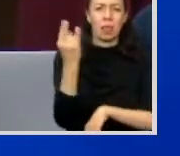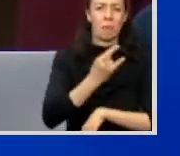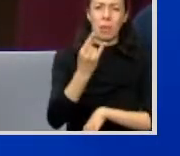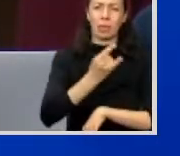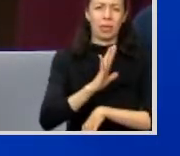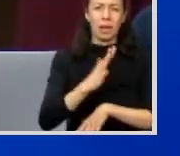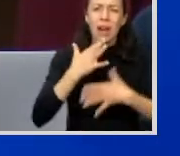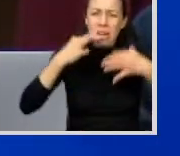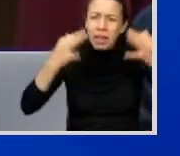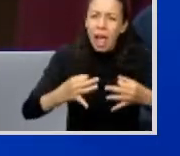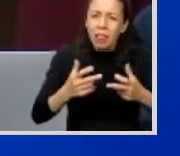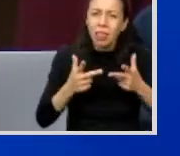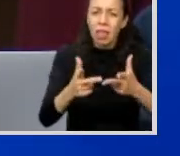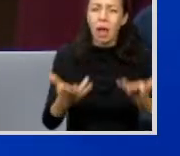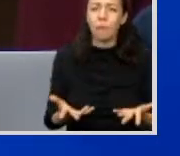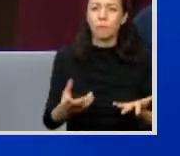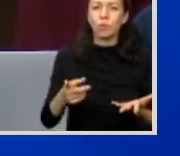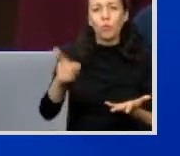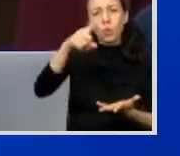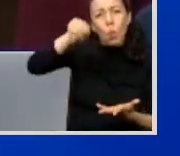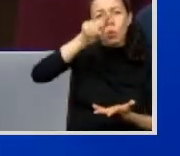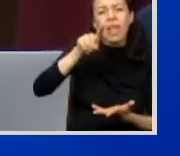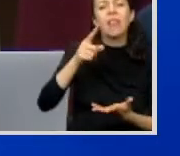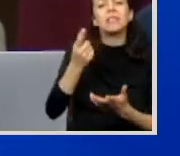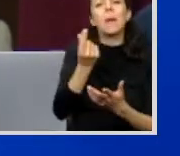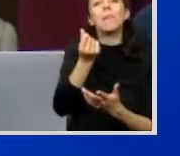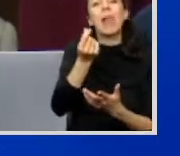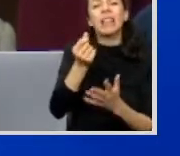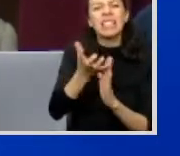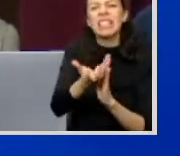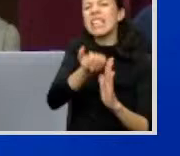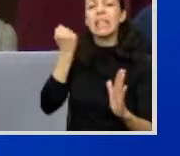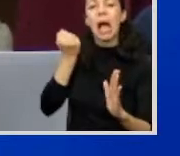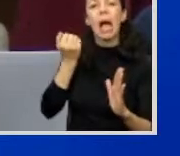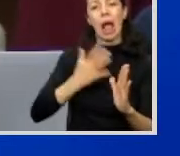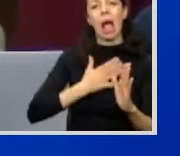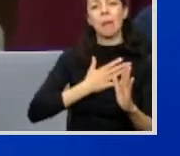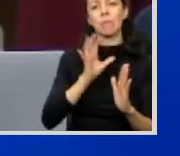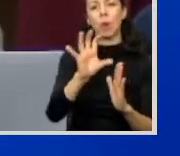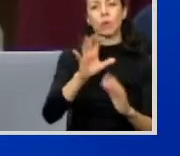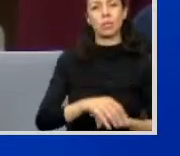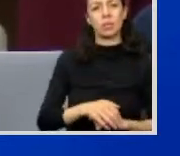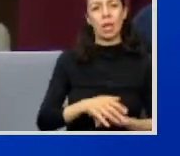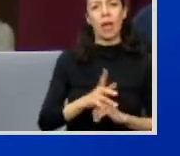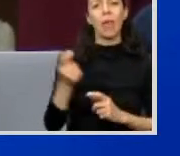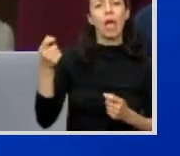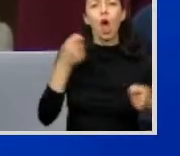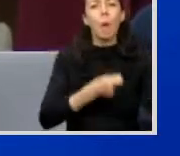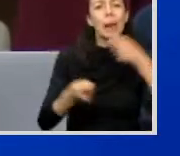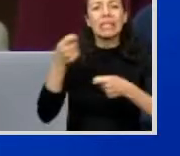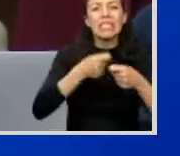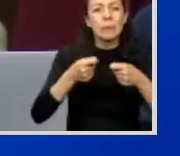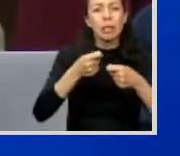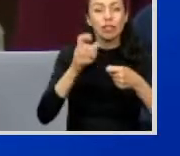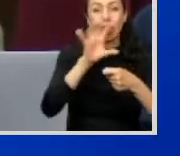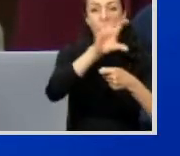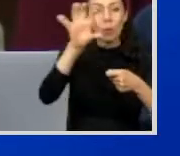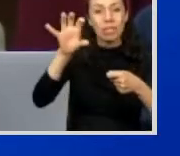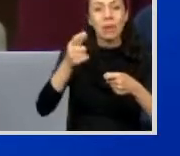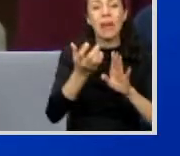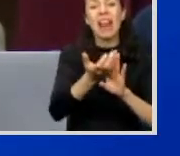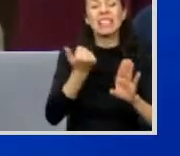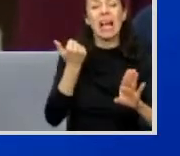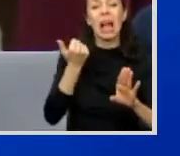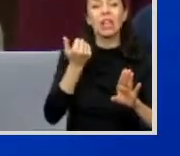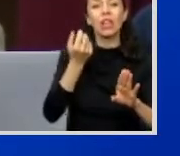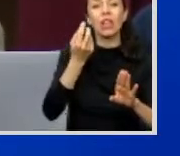que me gustaría que sea Gustavo, porque yo creo que él está demostrando lo que es. Pero él depende de él, yo no voy a decir que él va a ser. Él va a ser el que va a decir, y